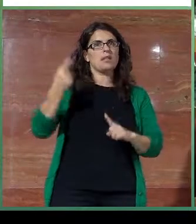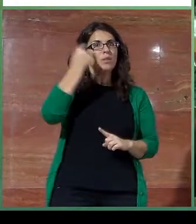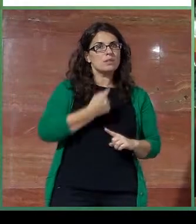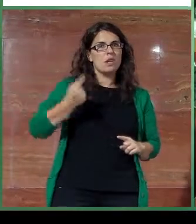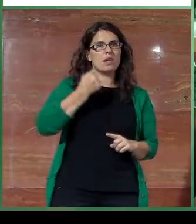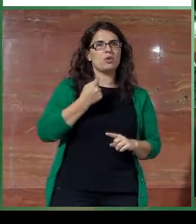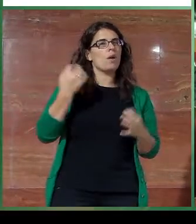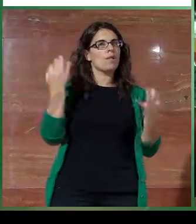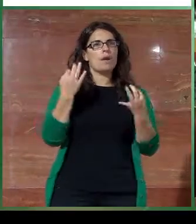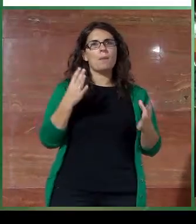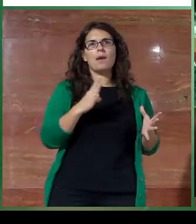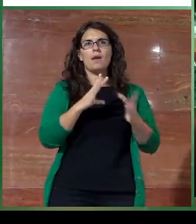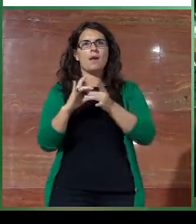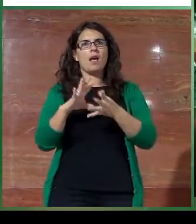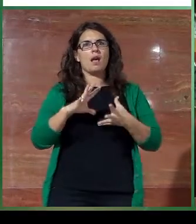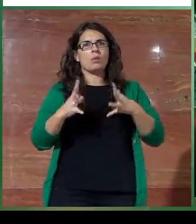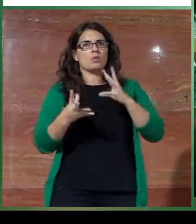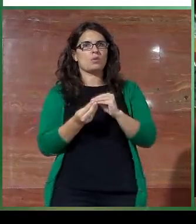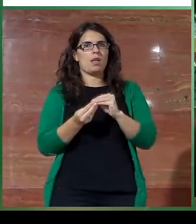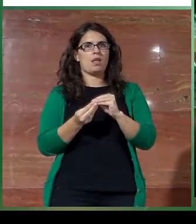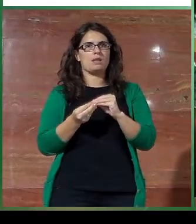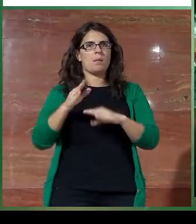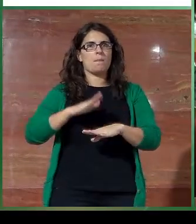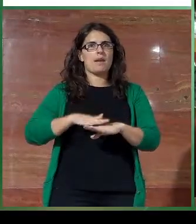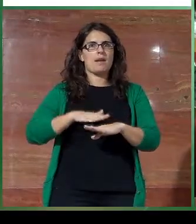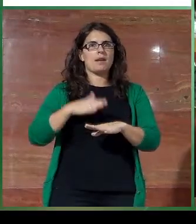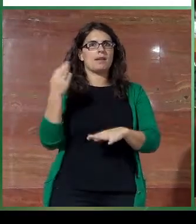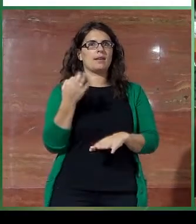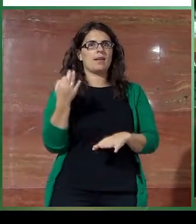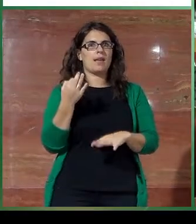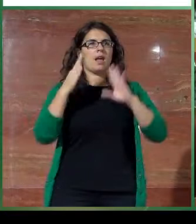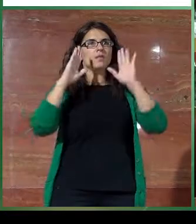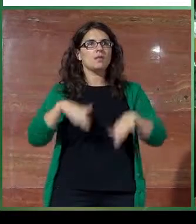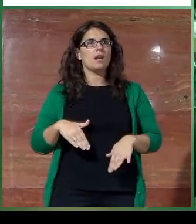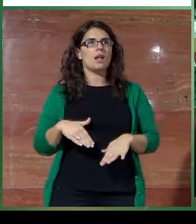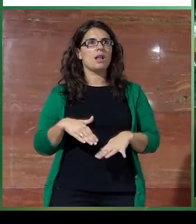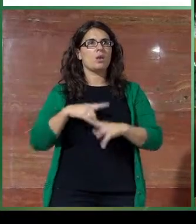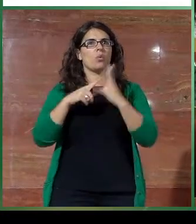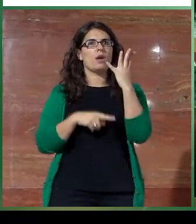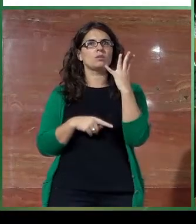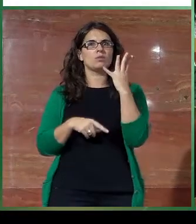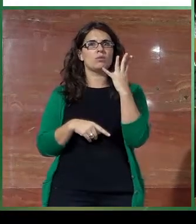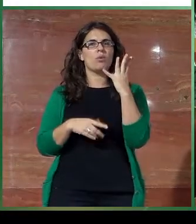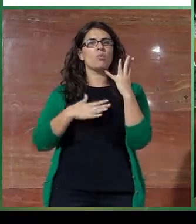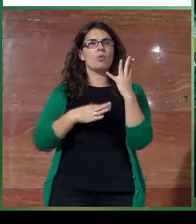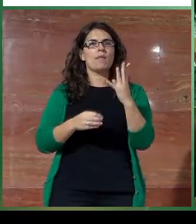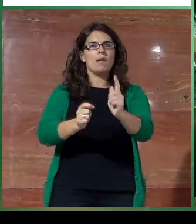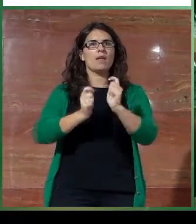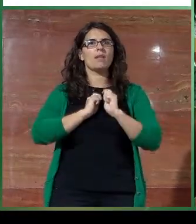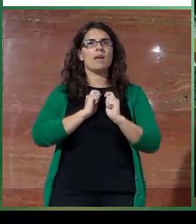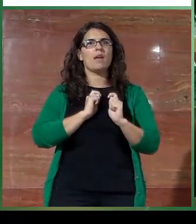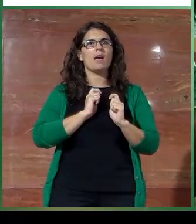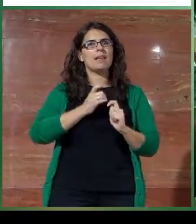ir agrupadas de modo que entre estas cuatro puedan darnos una idea de